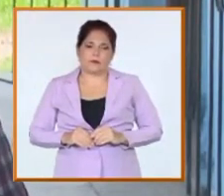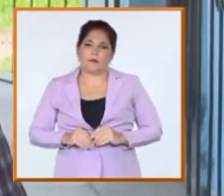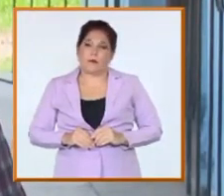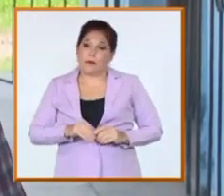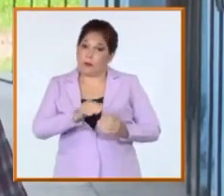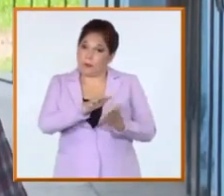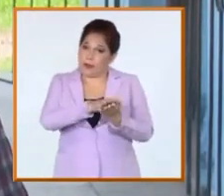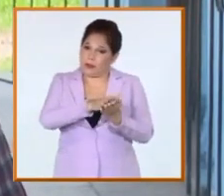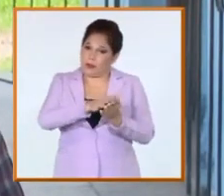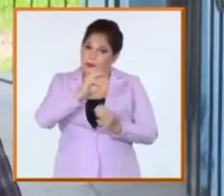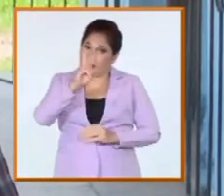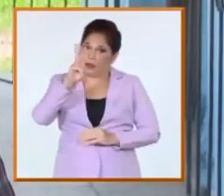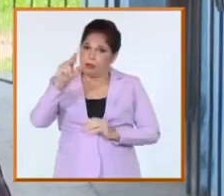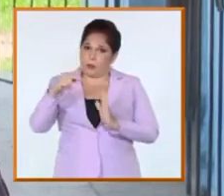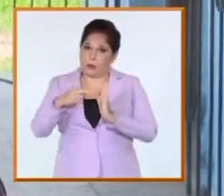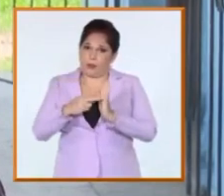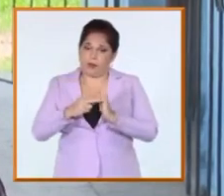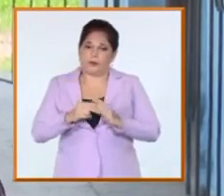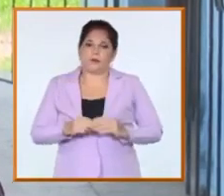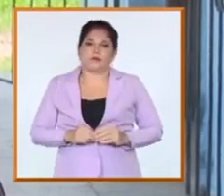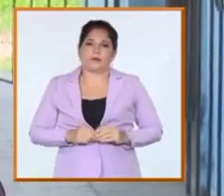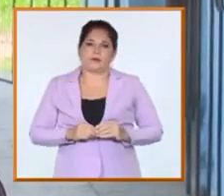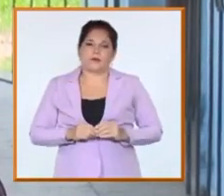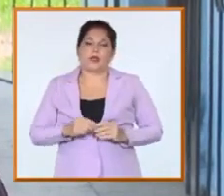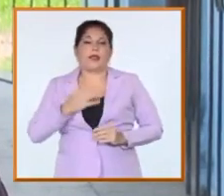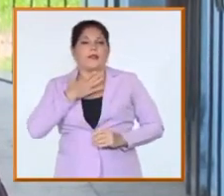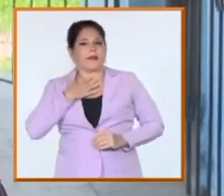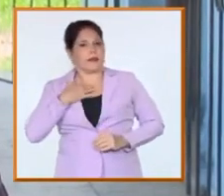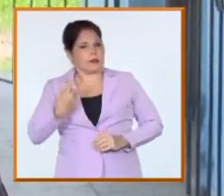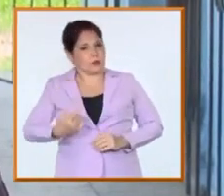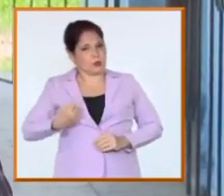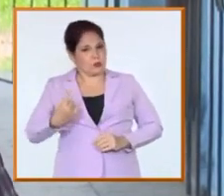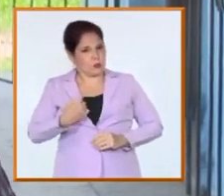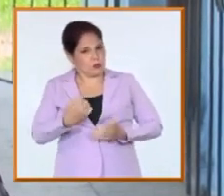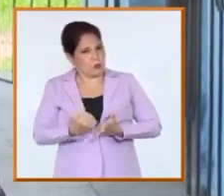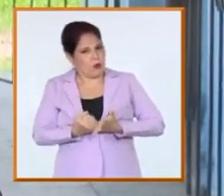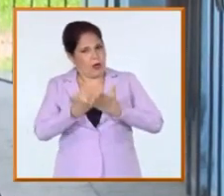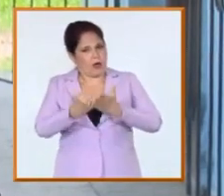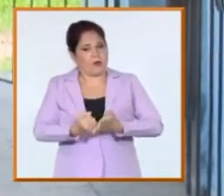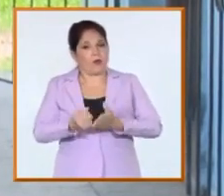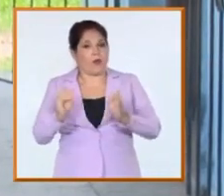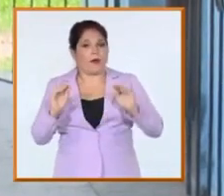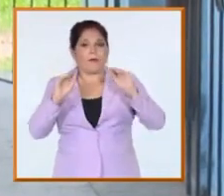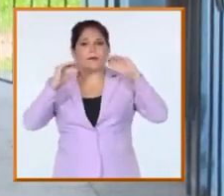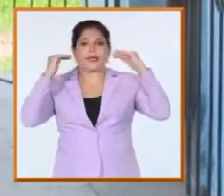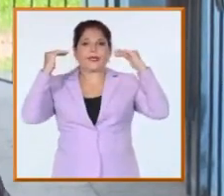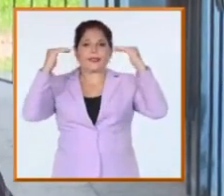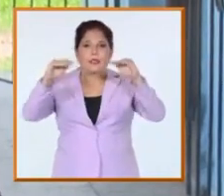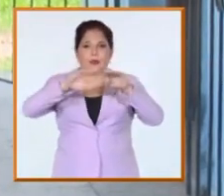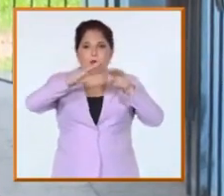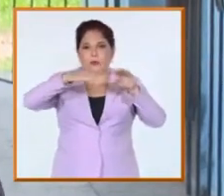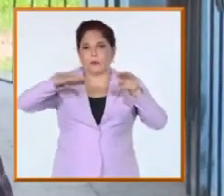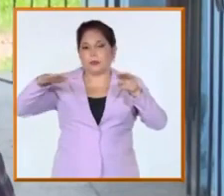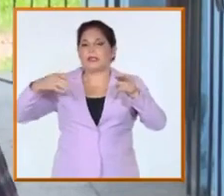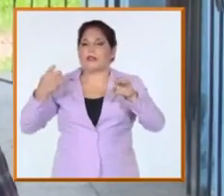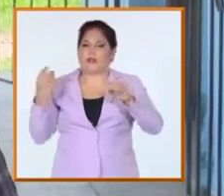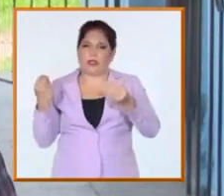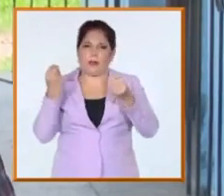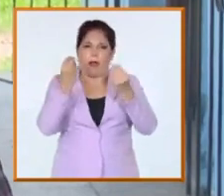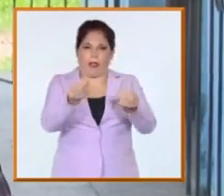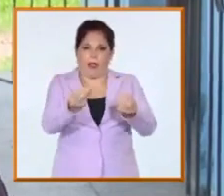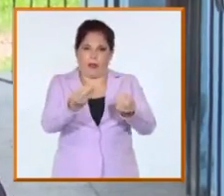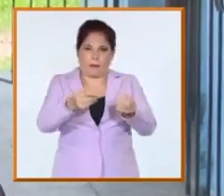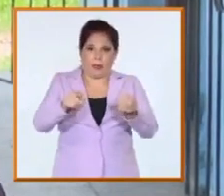van quedando unos 32.000 y ya le decía la voluntad que tiene la dirección del país es ponernos todos los elementos de techo que necesitamos para